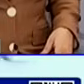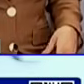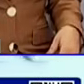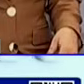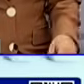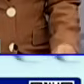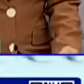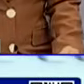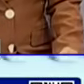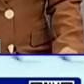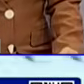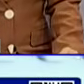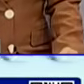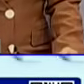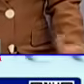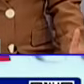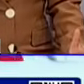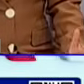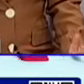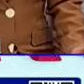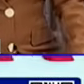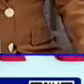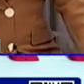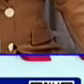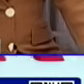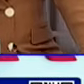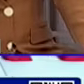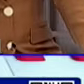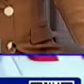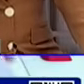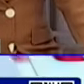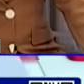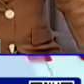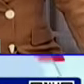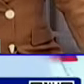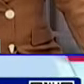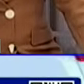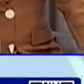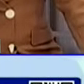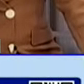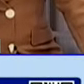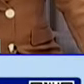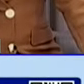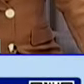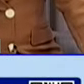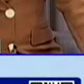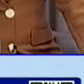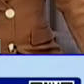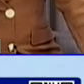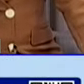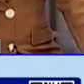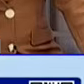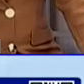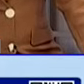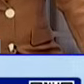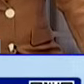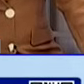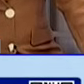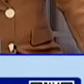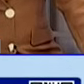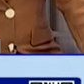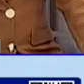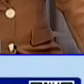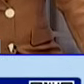Gracias, Gerardo. Saludamos a todo el país y tenemos que hablar de la situación lamentable por la que están pasando varias comunidades en Colomi, porque